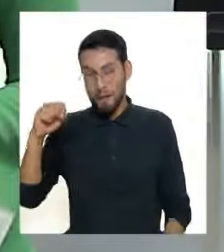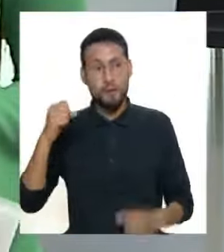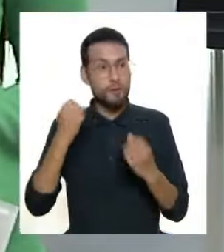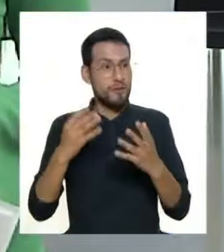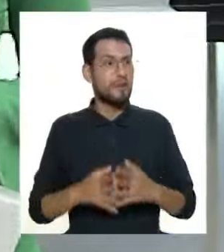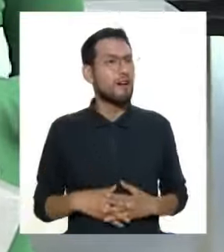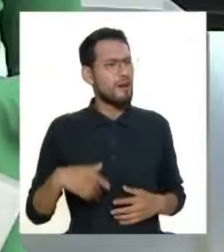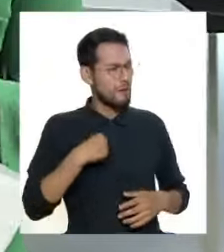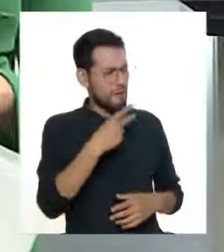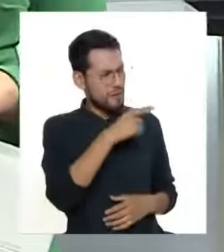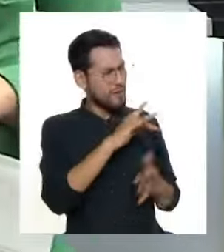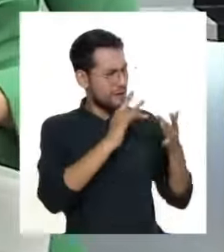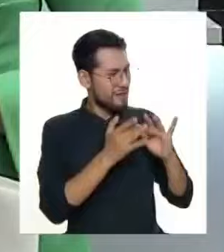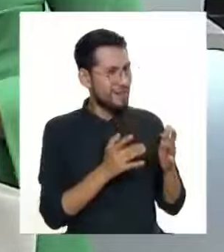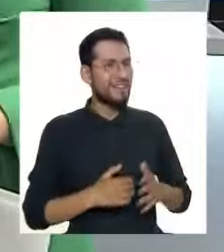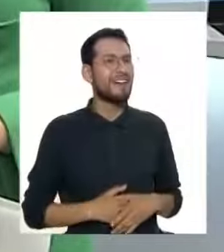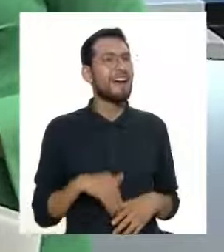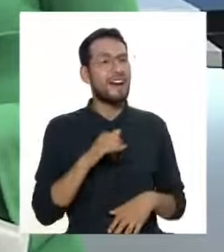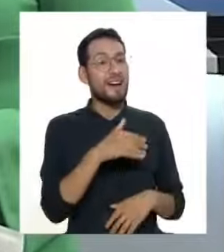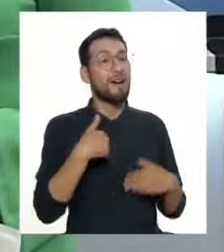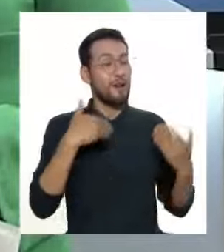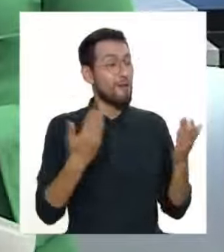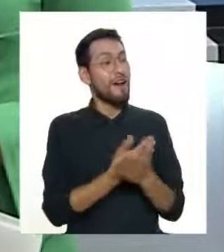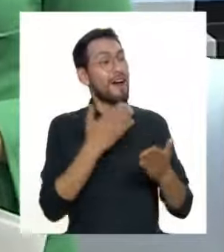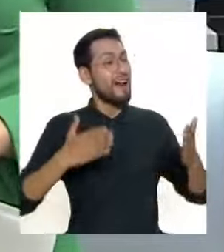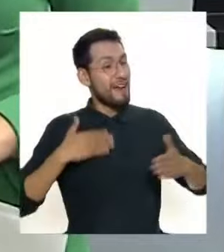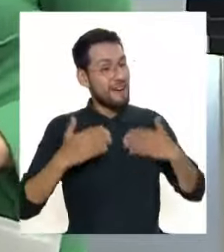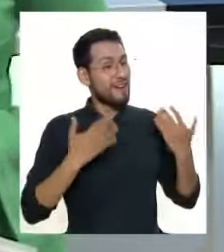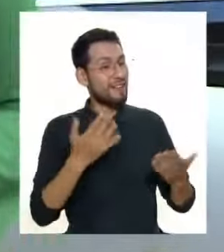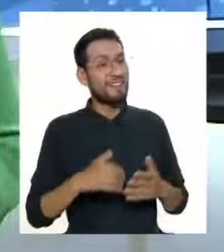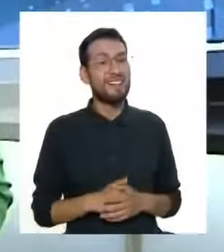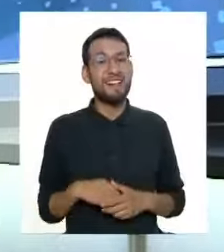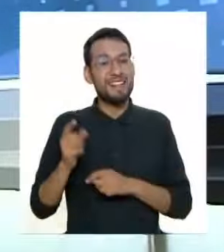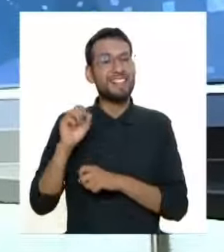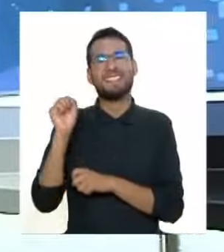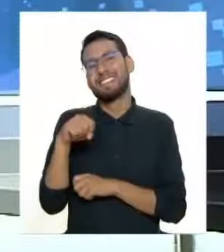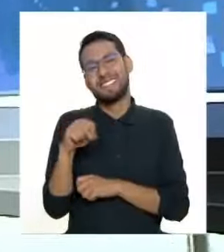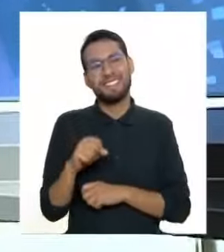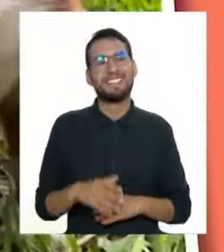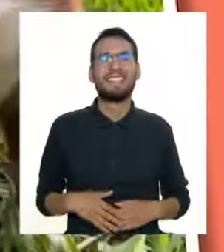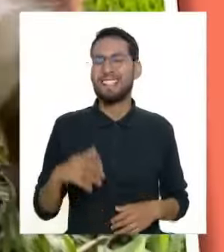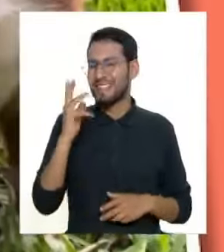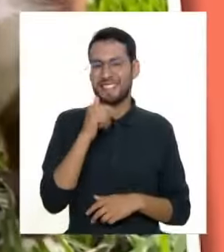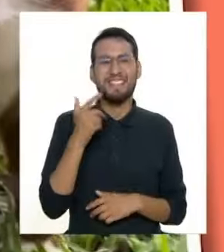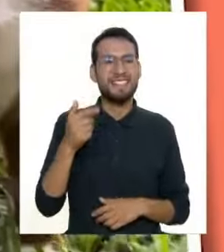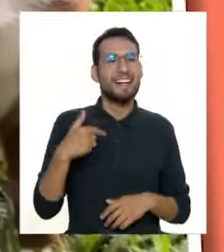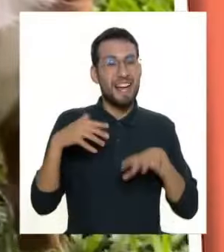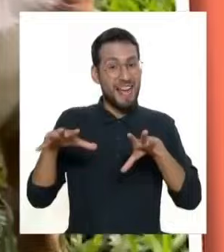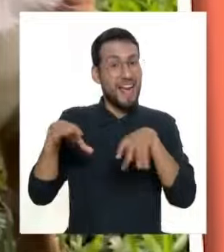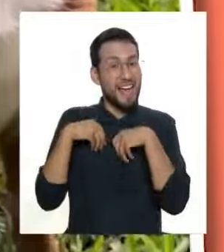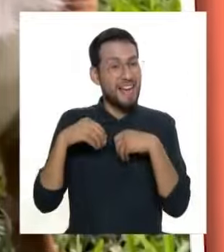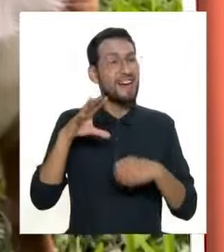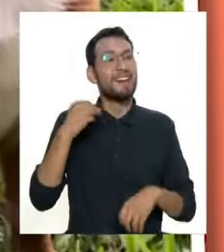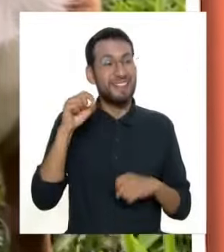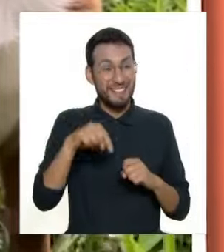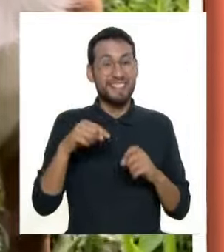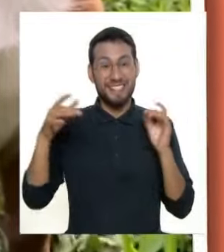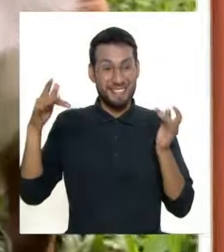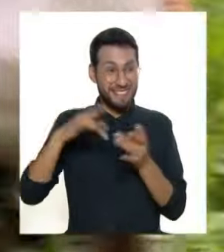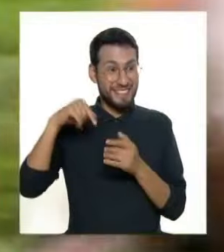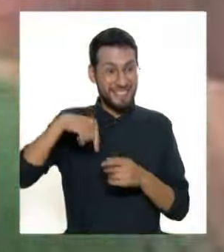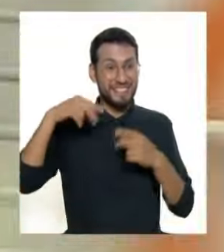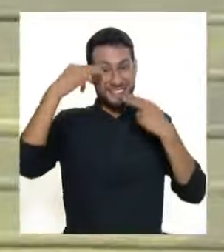muchísimo. Hemos visto por ahí en redes sociales que ha llegado una nueva felicidad con una colita. Sí, lindísima, la adopté y justamente por un enlace que